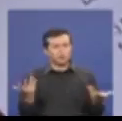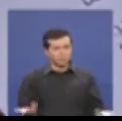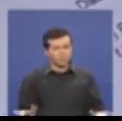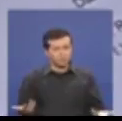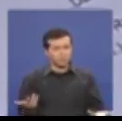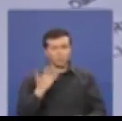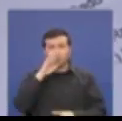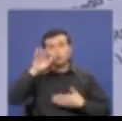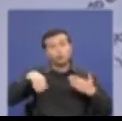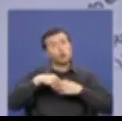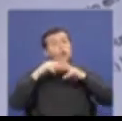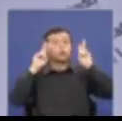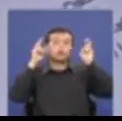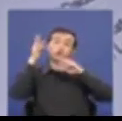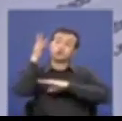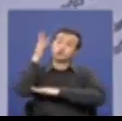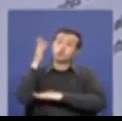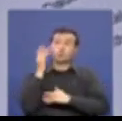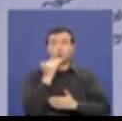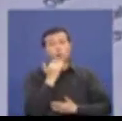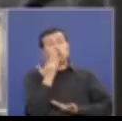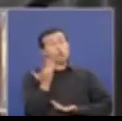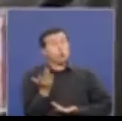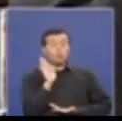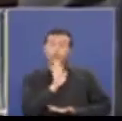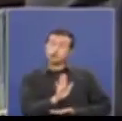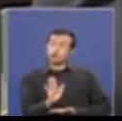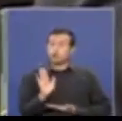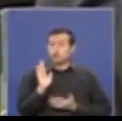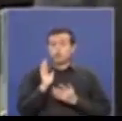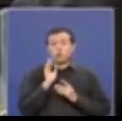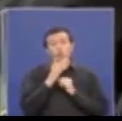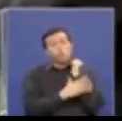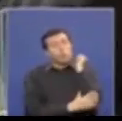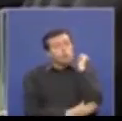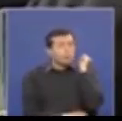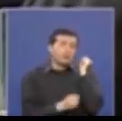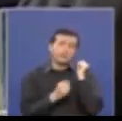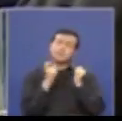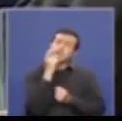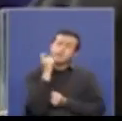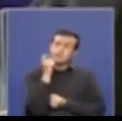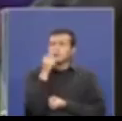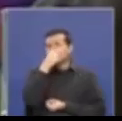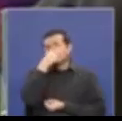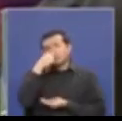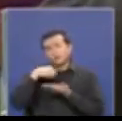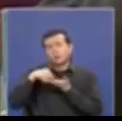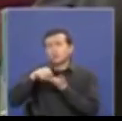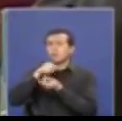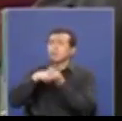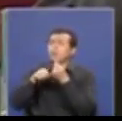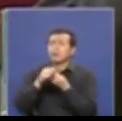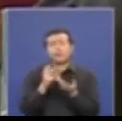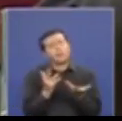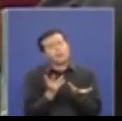derrumba todo el supuesto discurso de dosimetría, de no criminalizar la pobreza, de proporción de